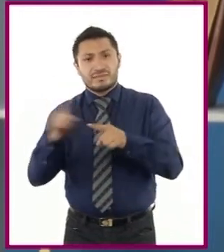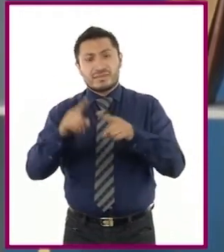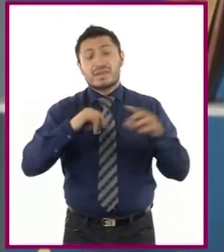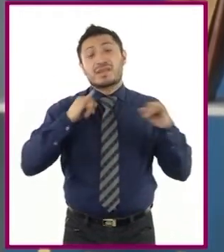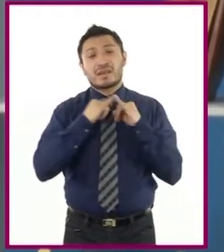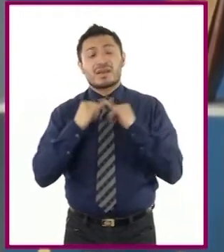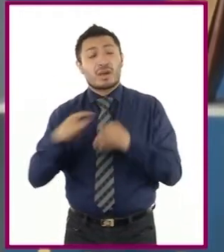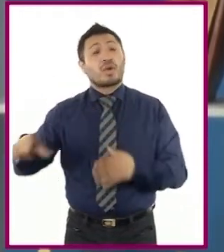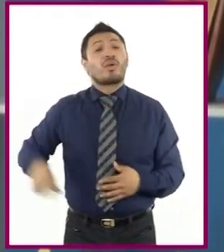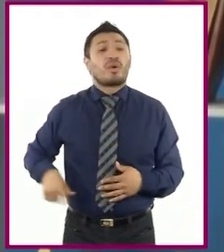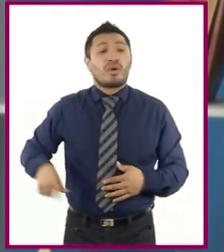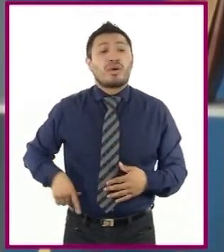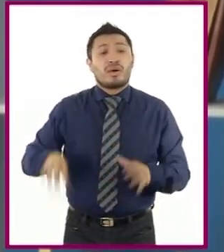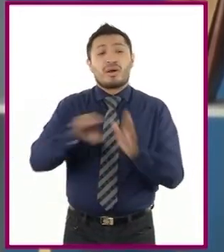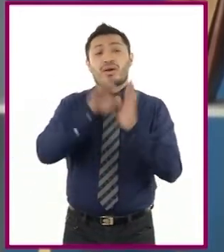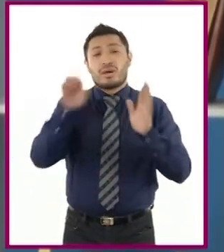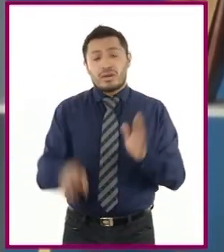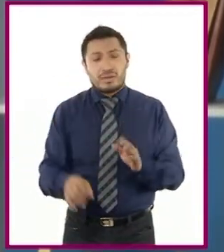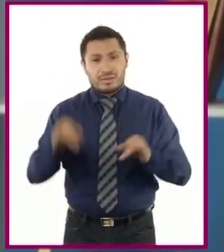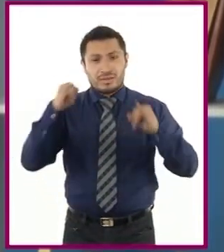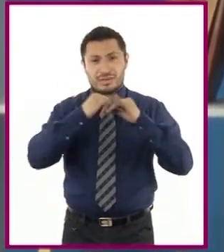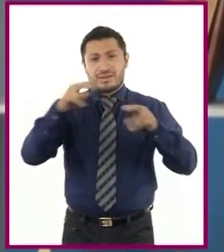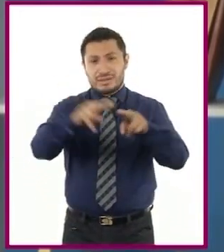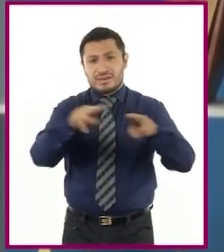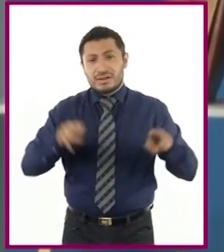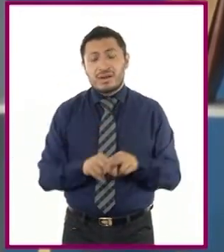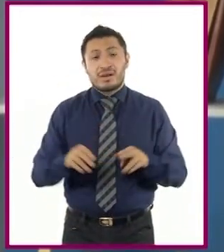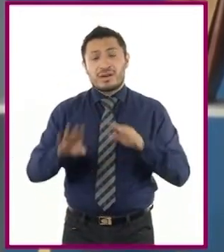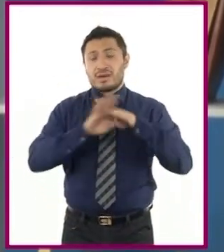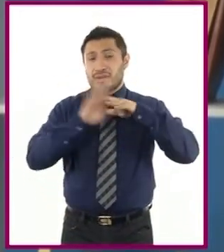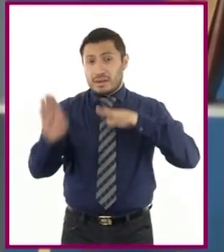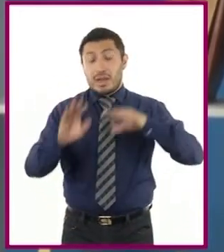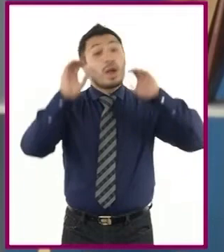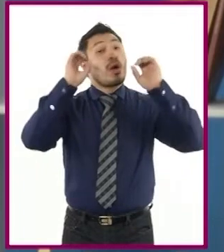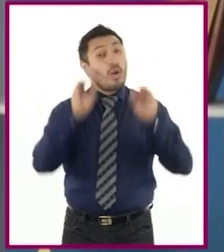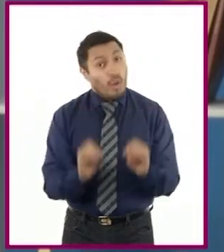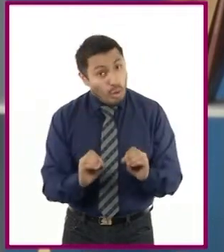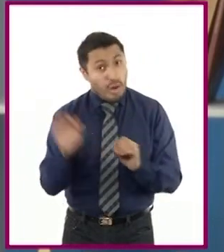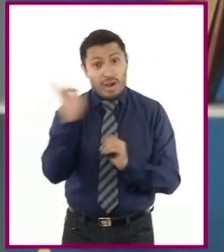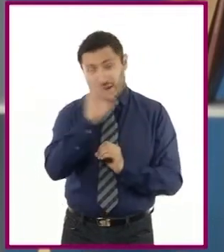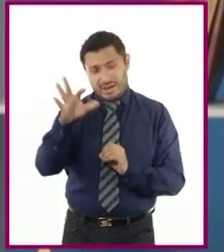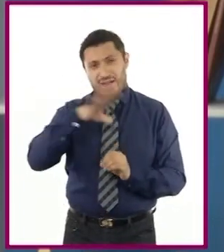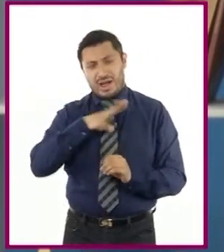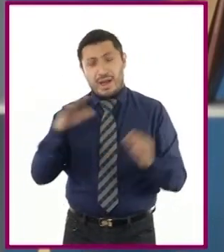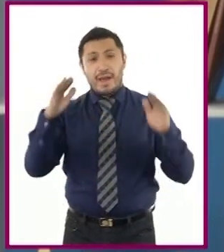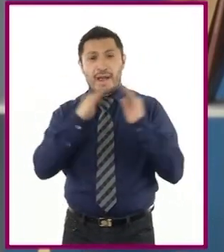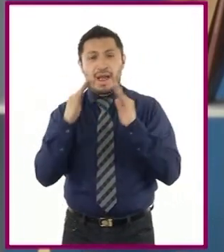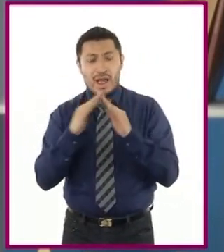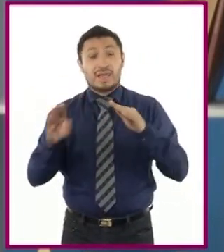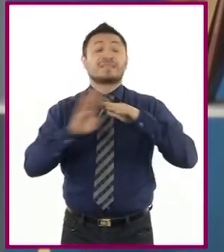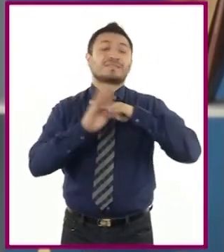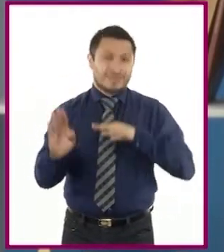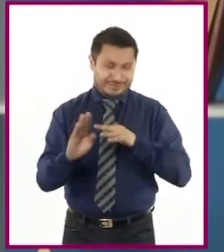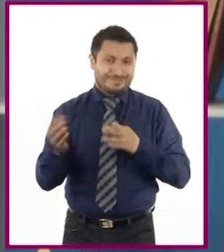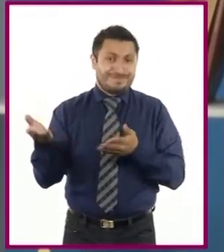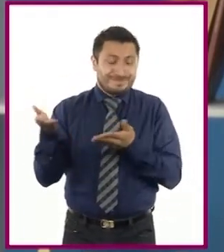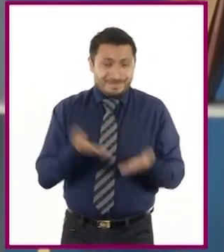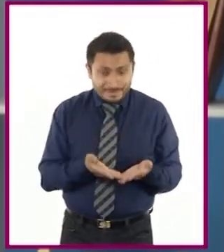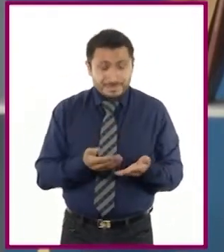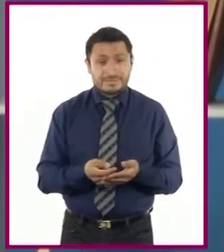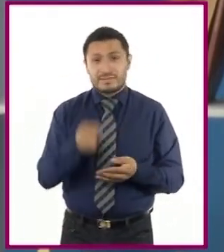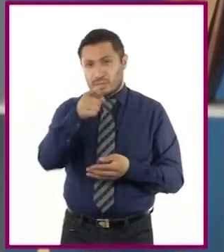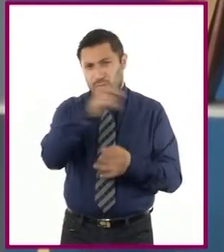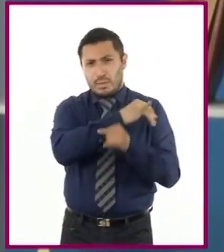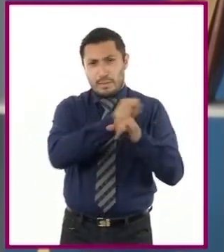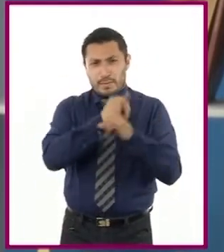instituciones del gobierno como el Instituto Nacional de Migración, o puede que existan casas de los migrantes. Podrían